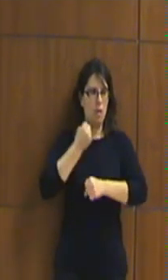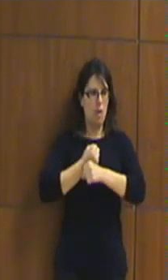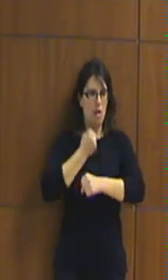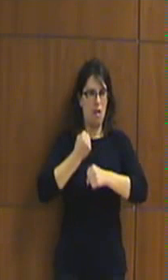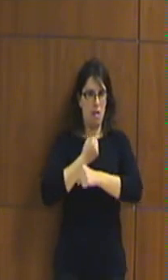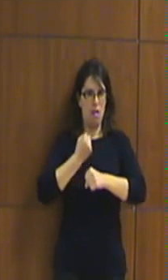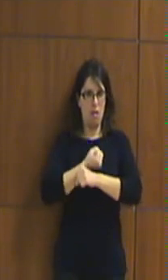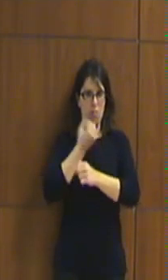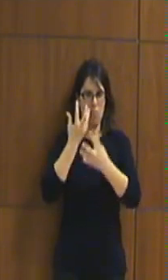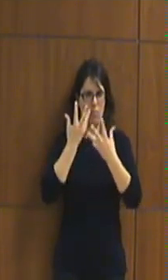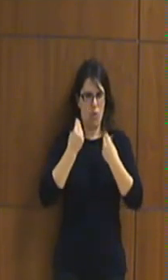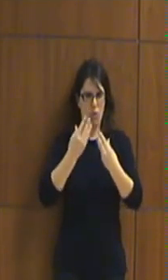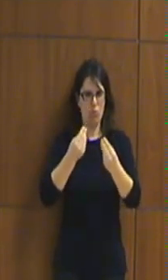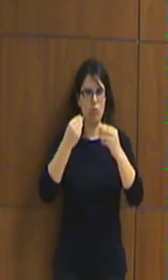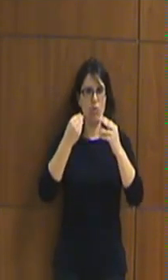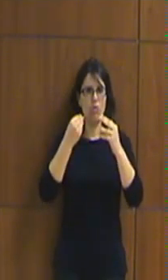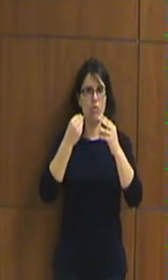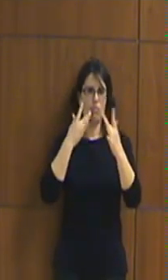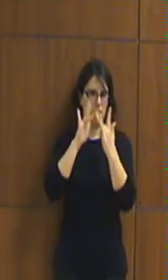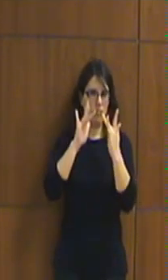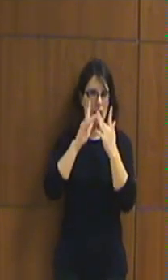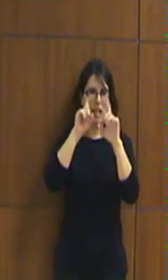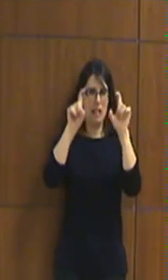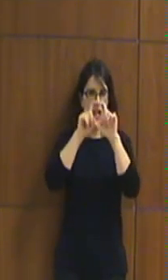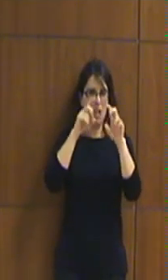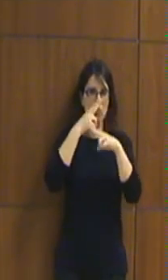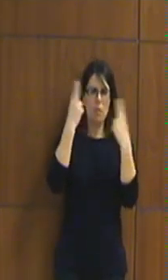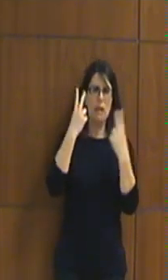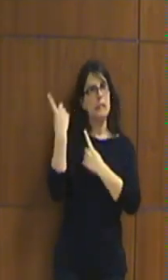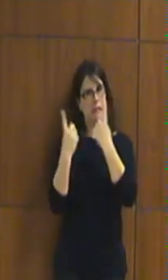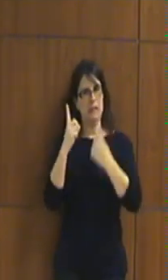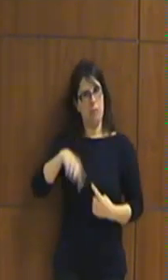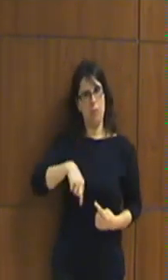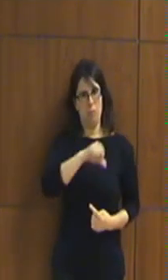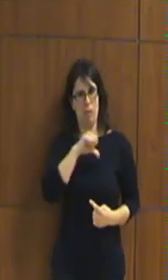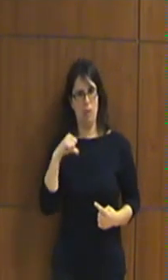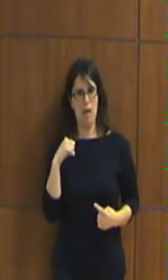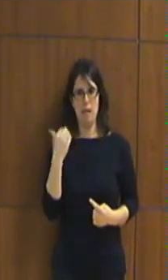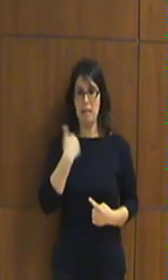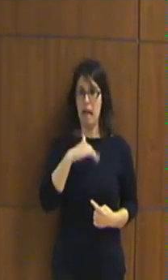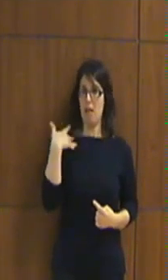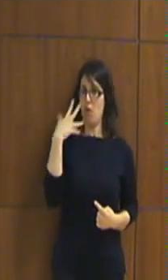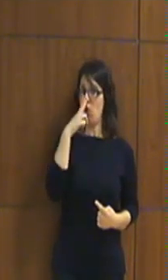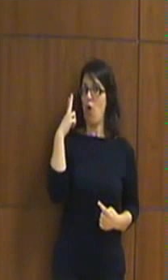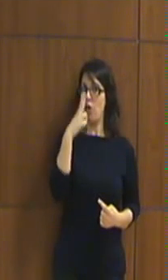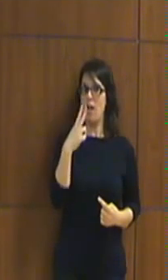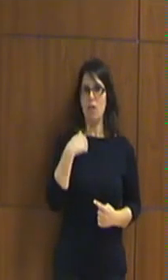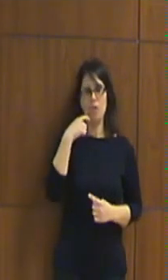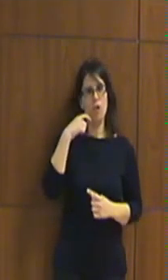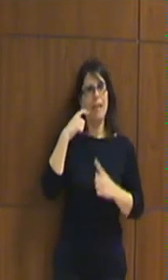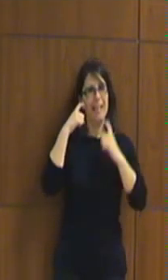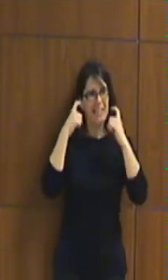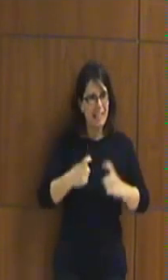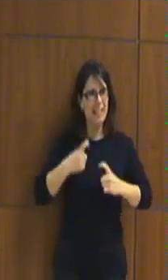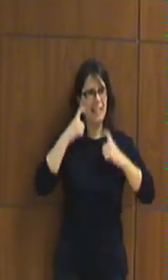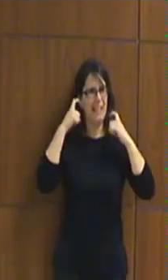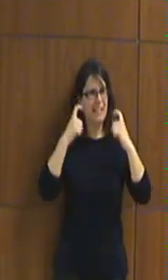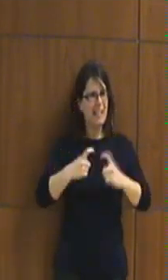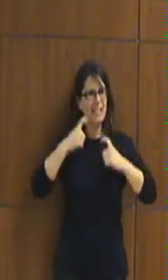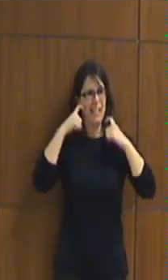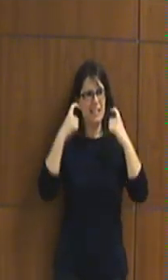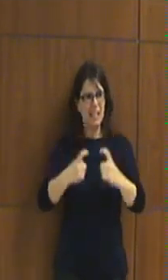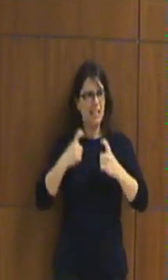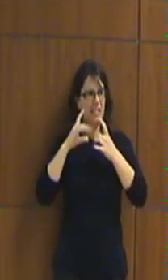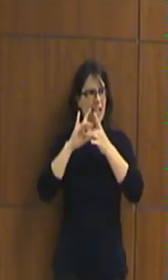con entidades públicas y empresas privadas, y yo llevo 2 años intentando llevar un título técnico,